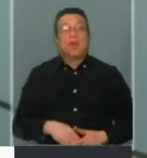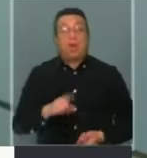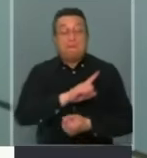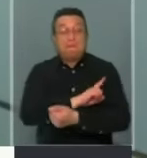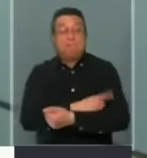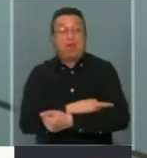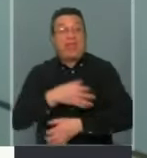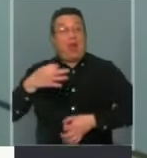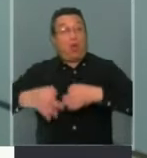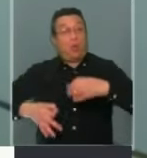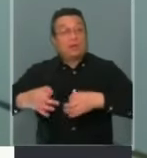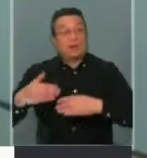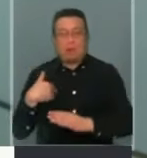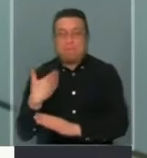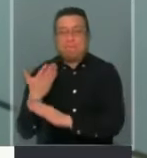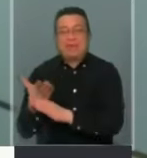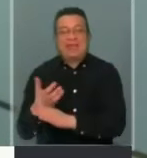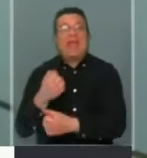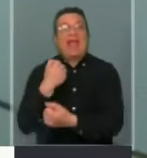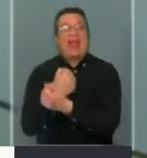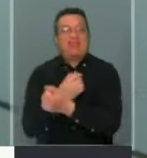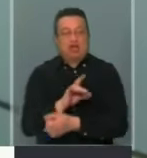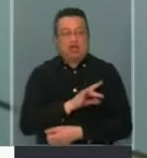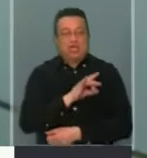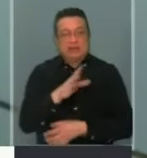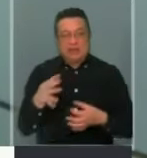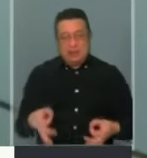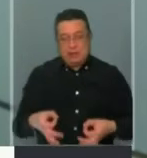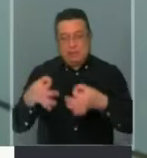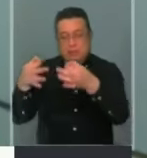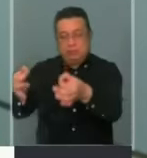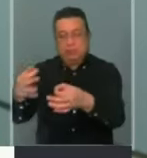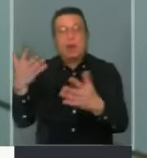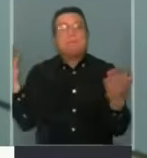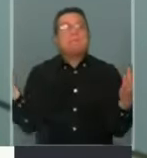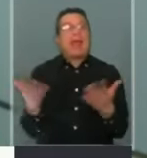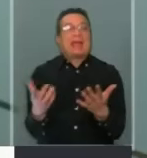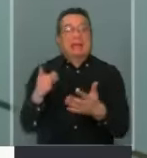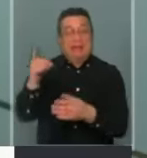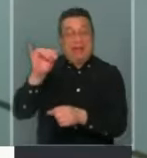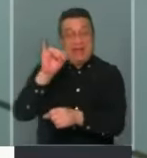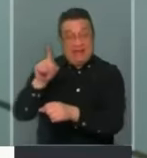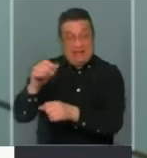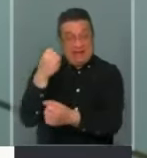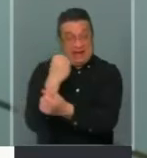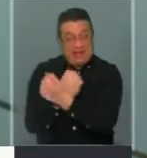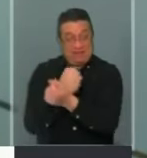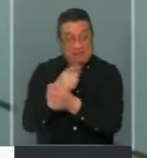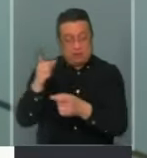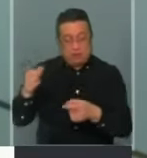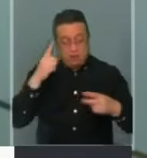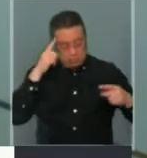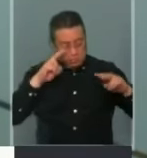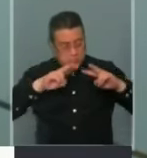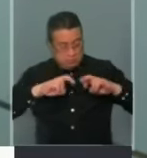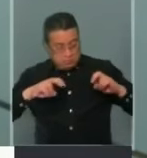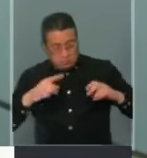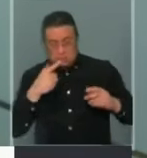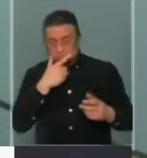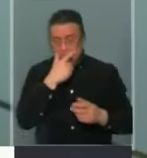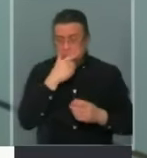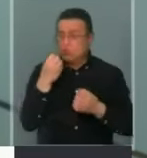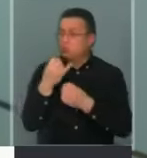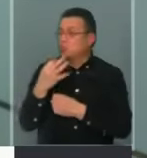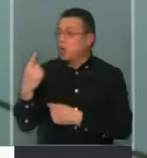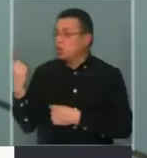una solicitud a Carabineros de Chile con el objetivo de que esa institución, haciendo un análisis técnico y de dotación de su